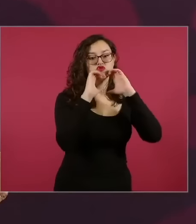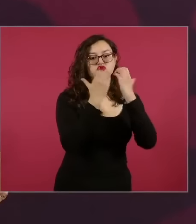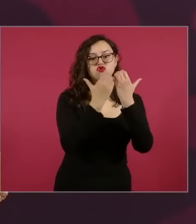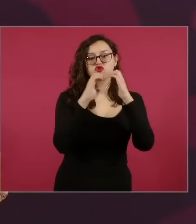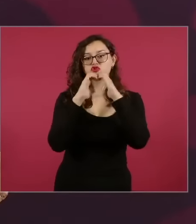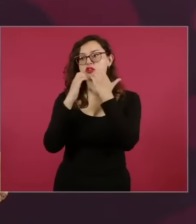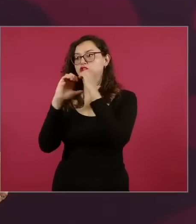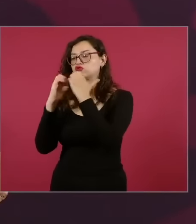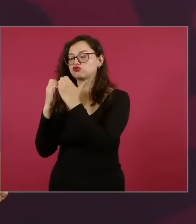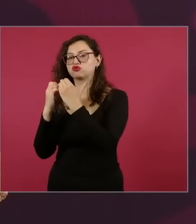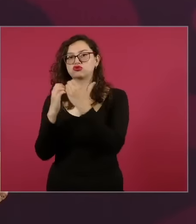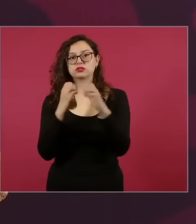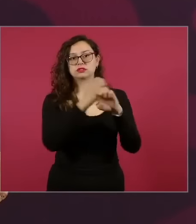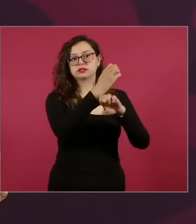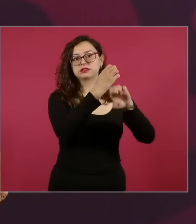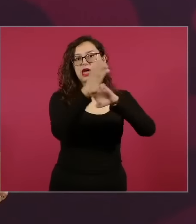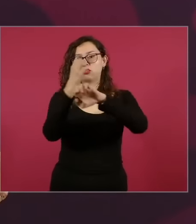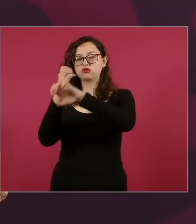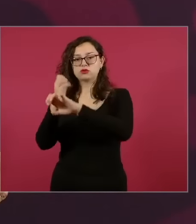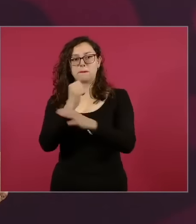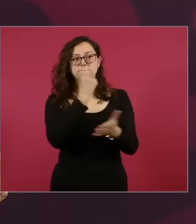legislaturas locales.